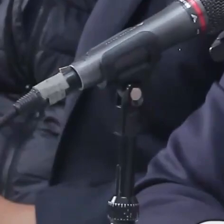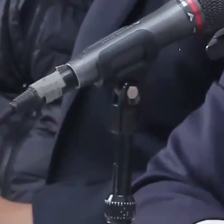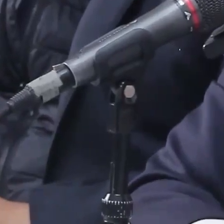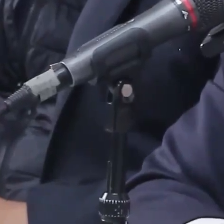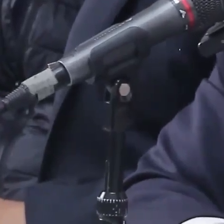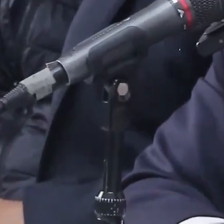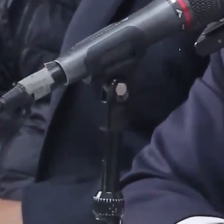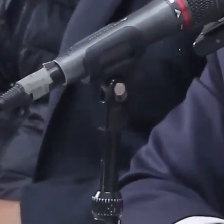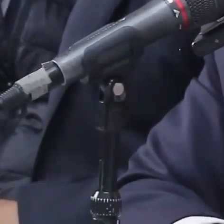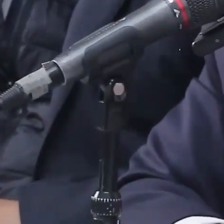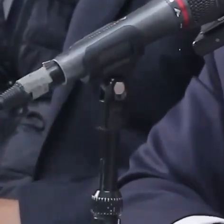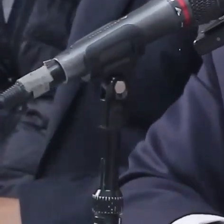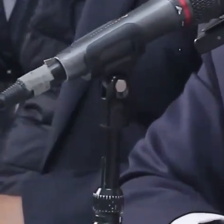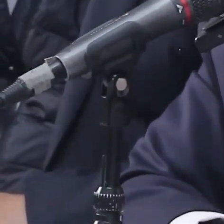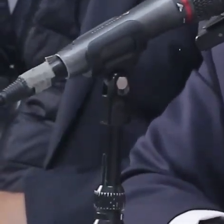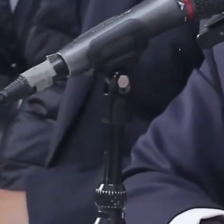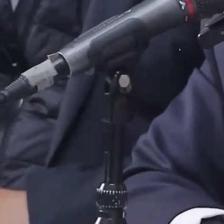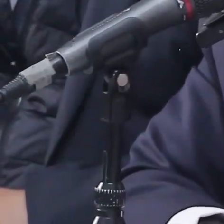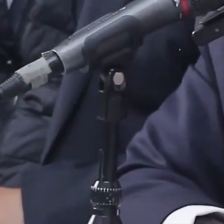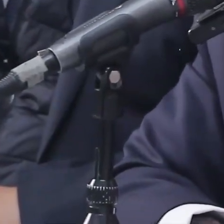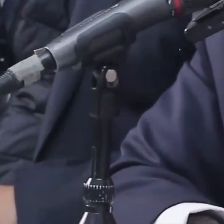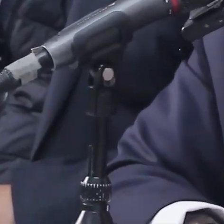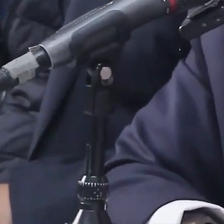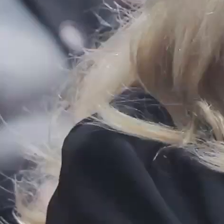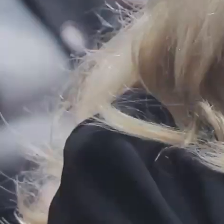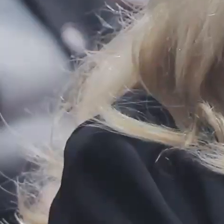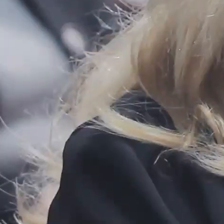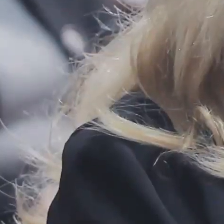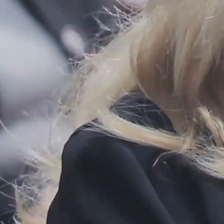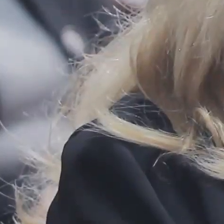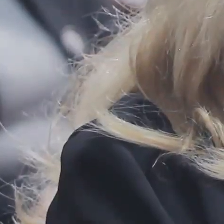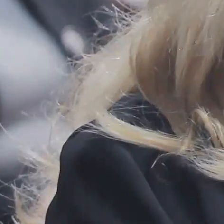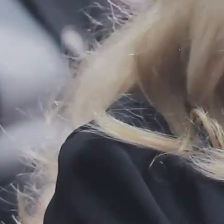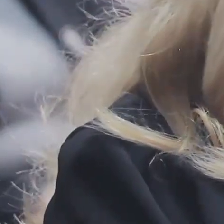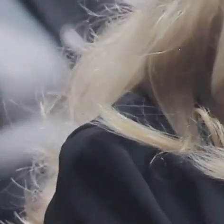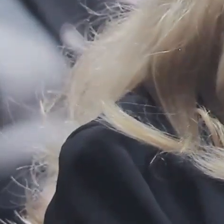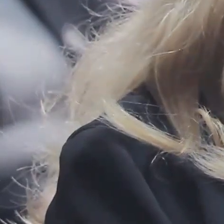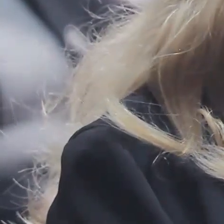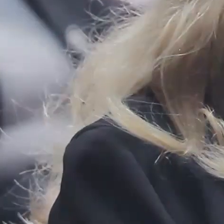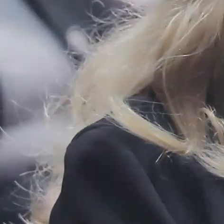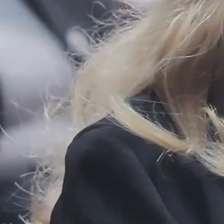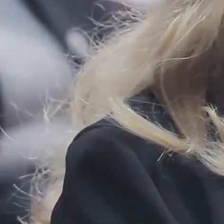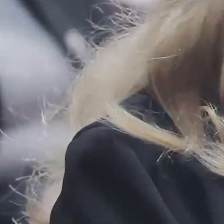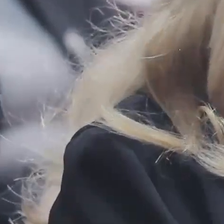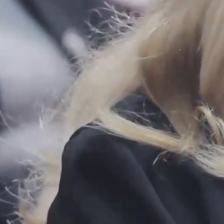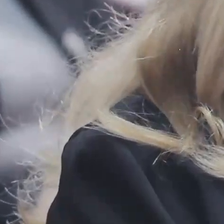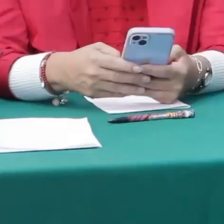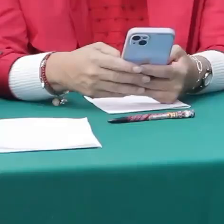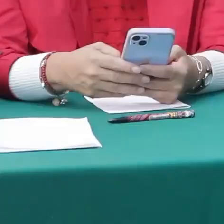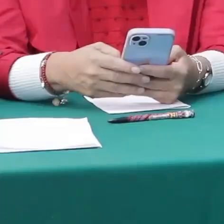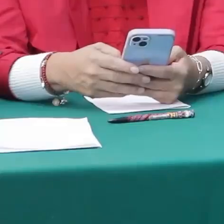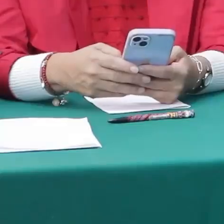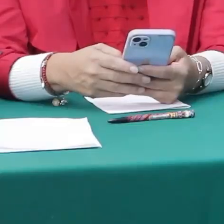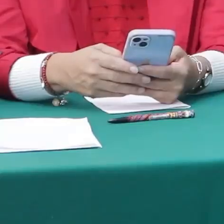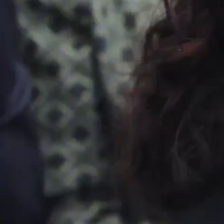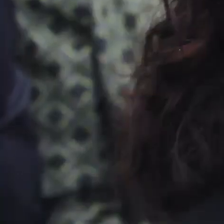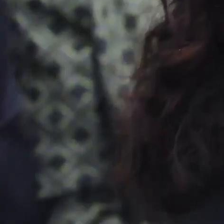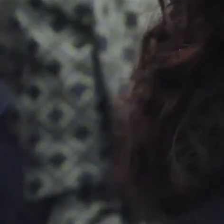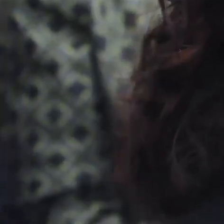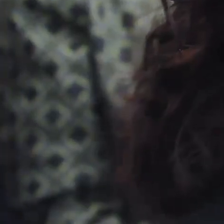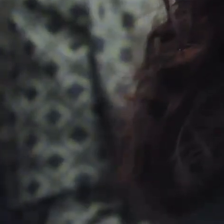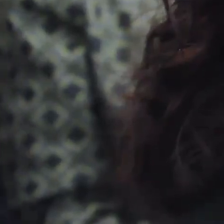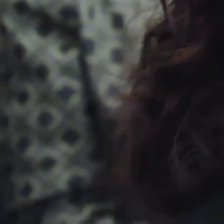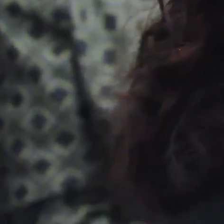día a día buscan tranquilidad y seguridad en sus familias y bienes en las personas. Para mí la implementación de